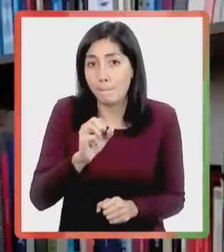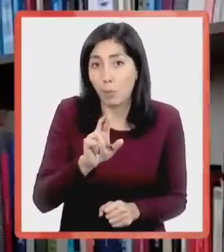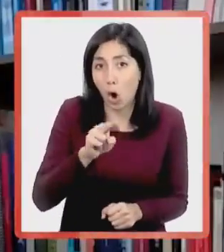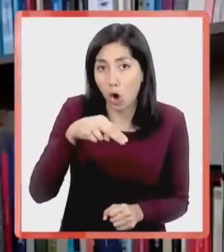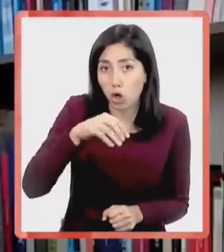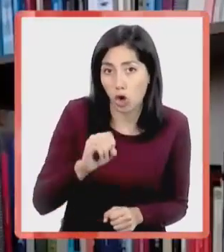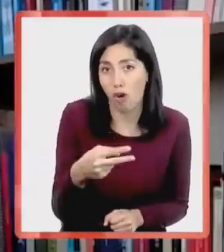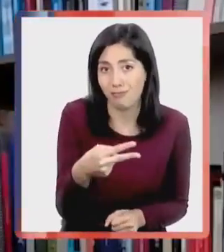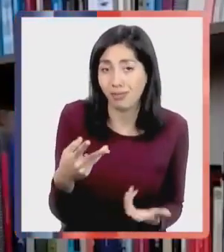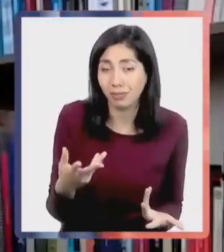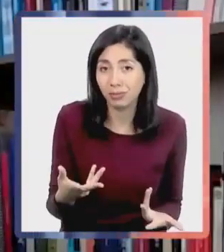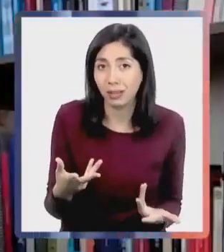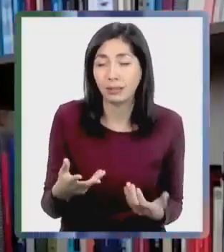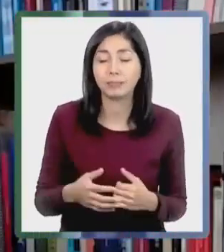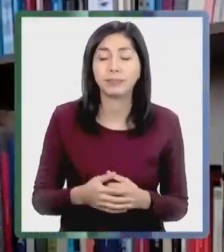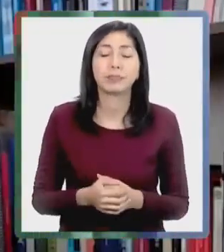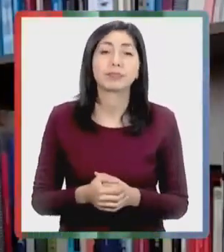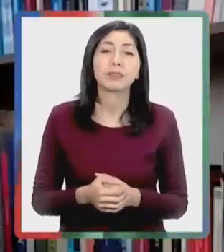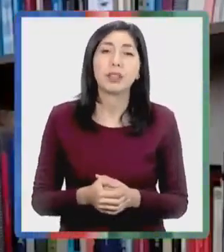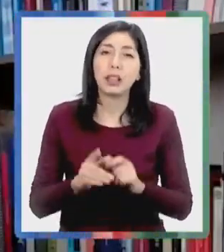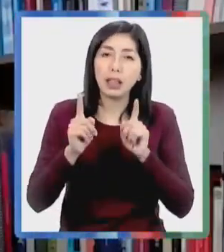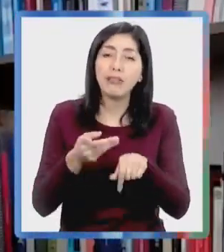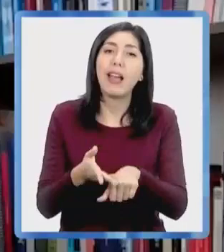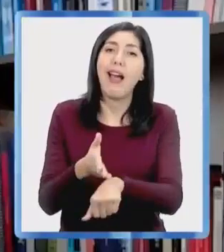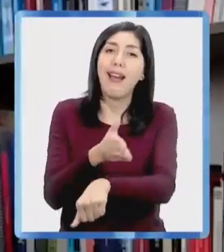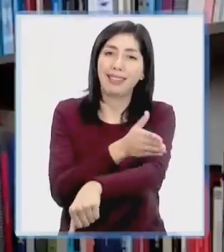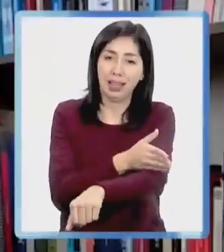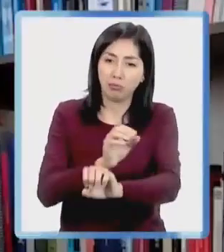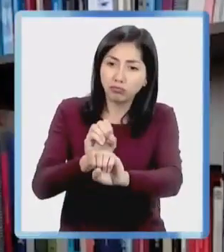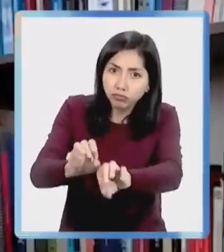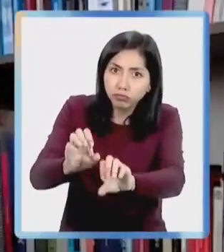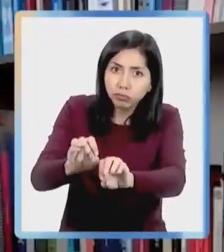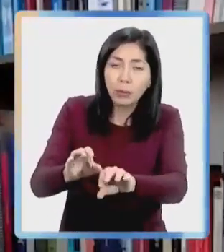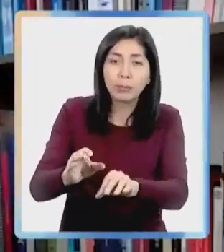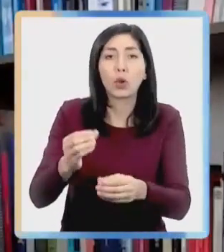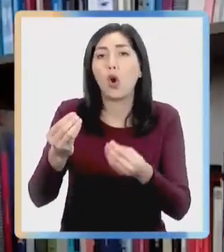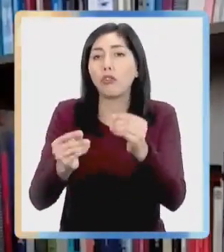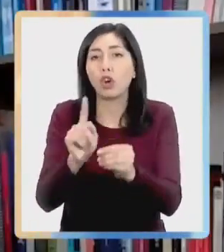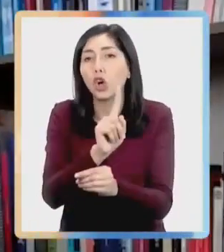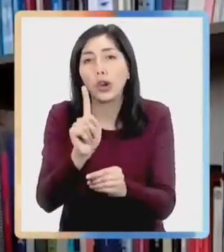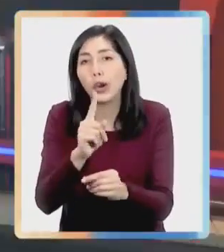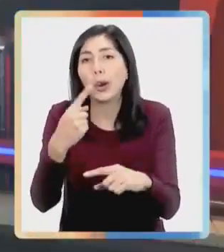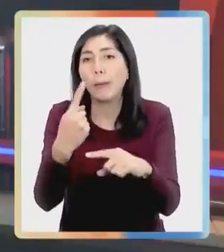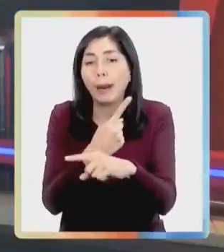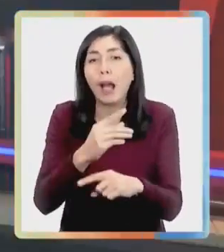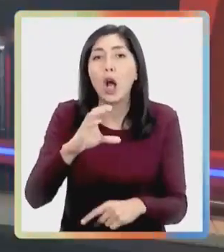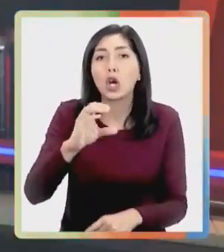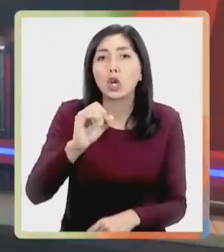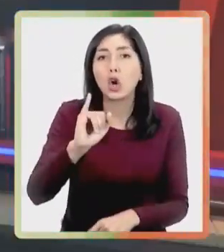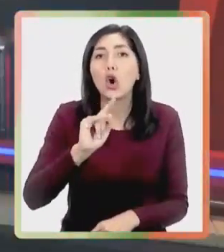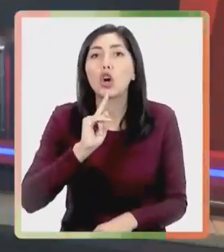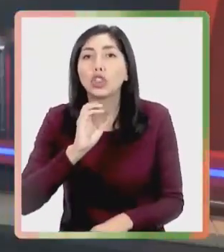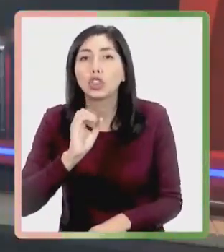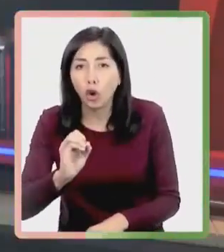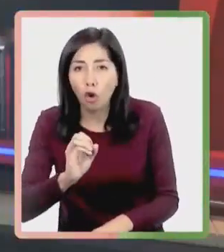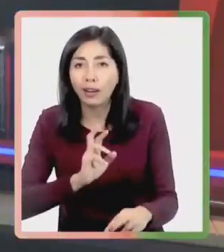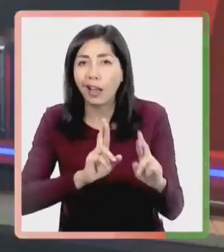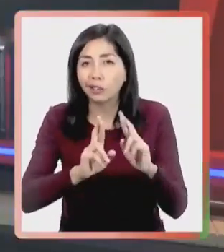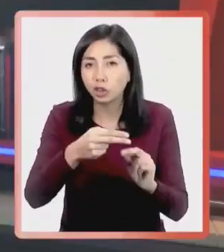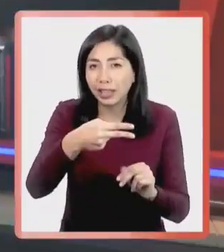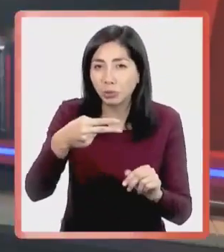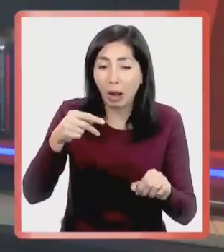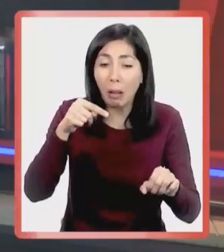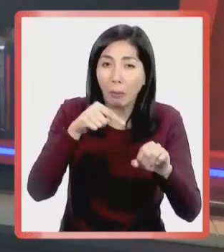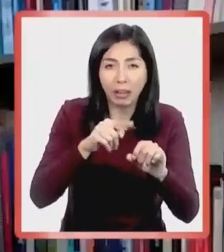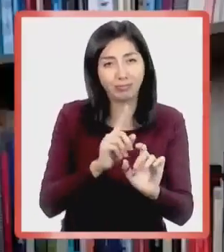pornografía. Entonces, que sea de inicio precoz en el preescolar. No se habla ahí de coito, por supuesto, porque hay caricaturas que han mostrado que, no sé, porque